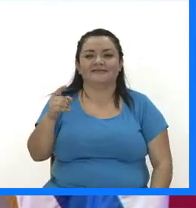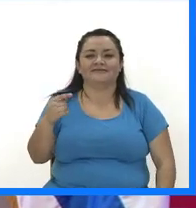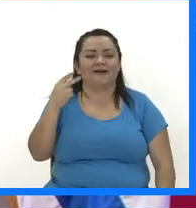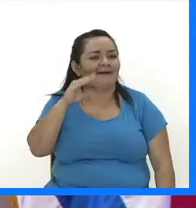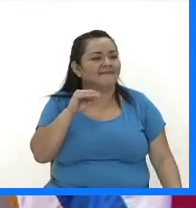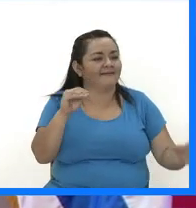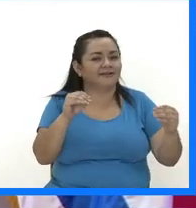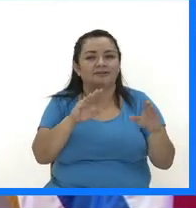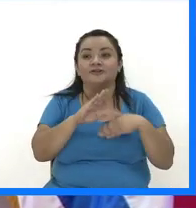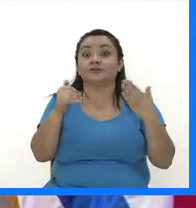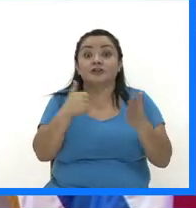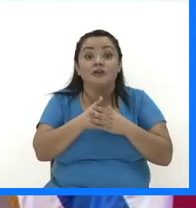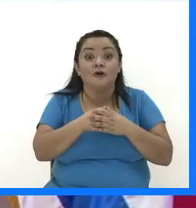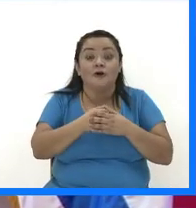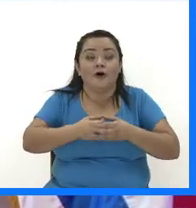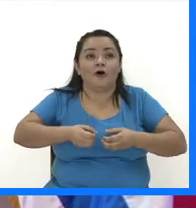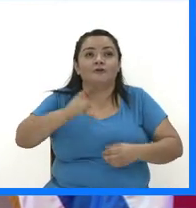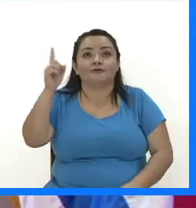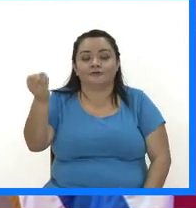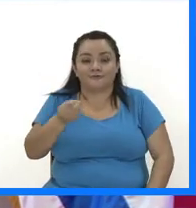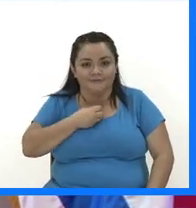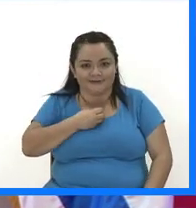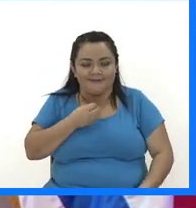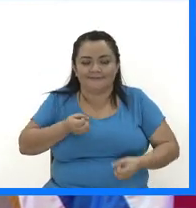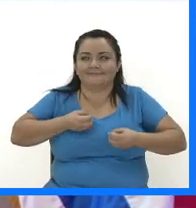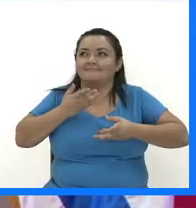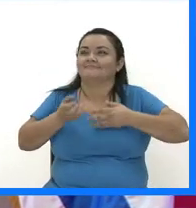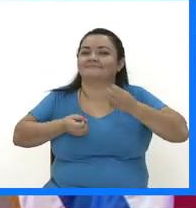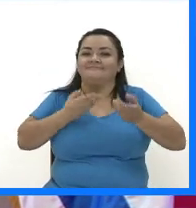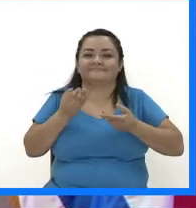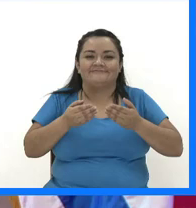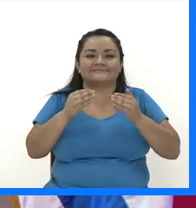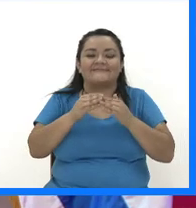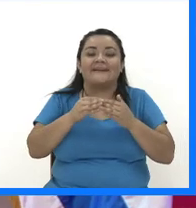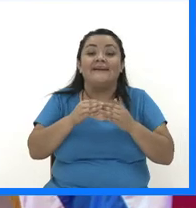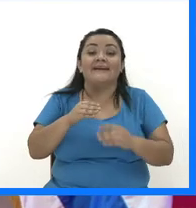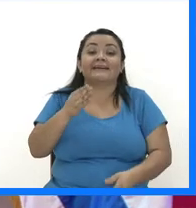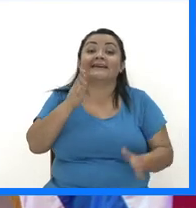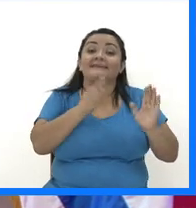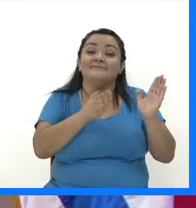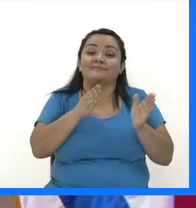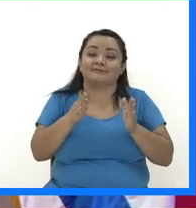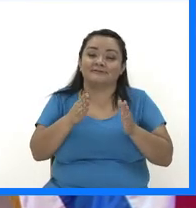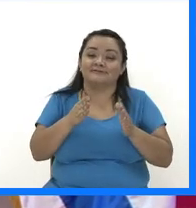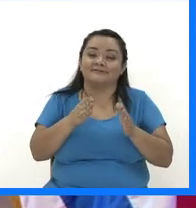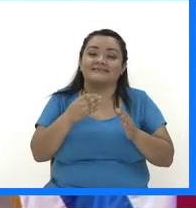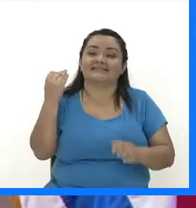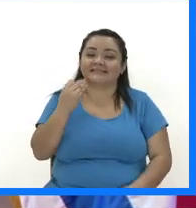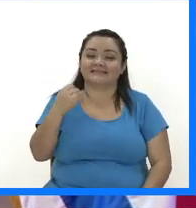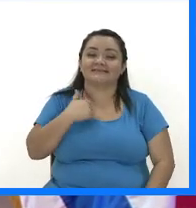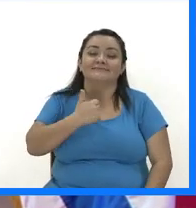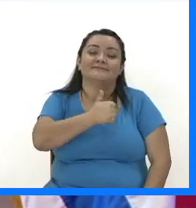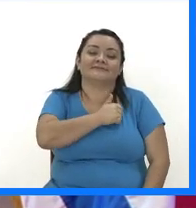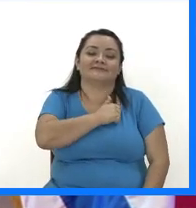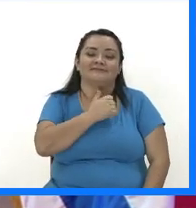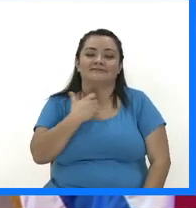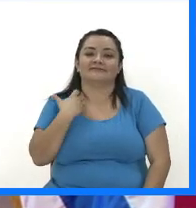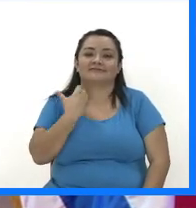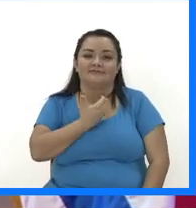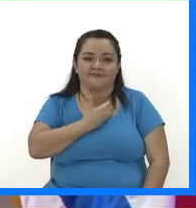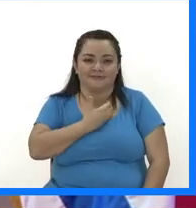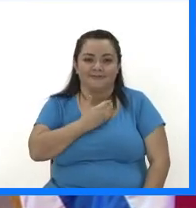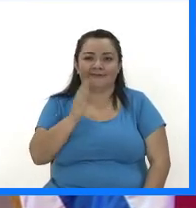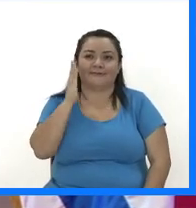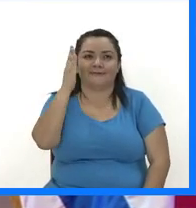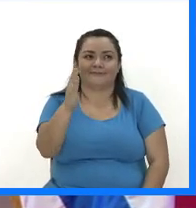los habla con ellos es algo que dios te da ese don de el pastorado y si revocable pero la preparación es un requisito para